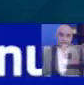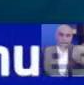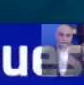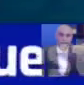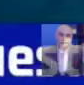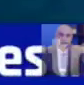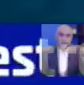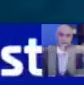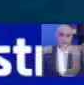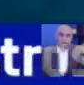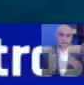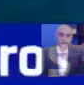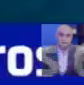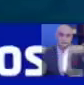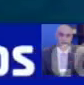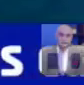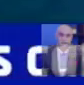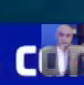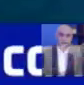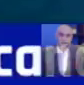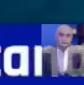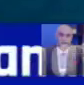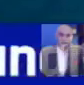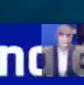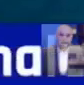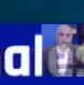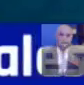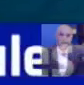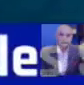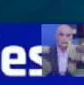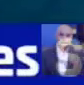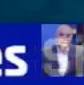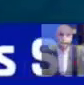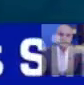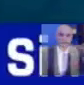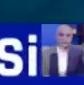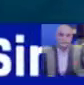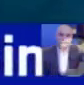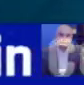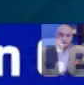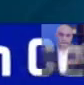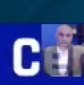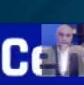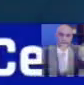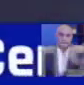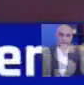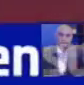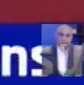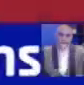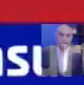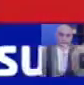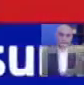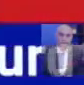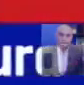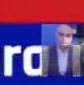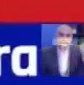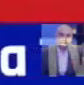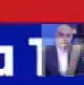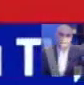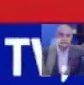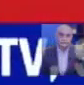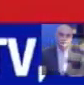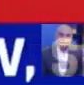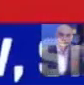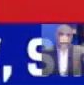pues es que es Vargas Llosa, hay que recordar también la amistad que lo unió también a Ernesto Zedillo, porque a